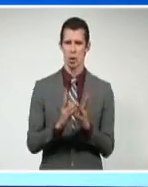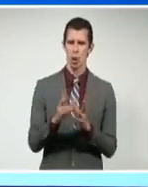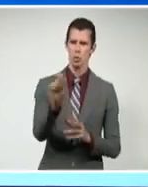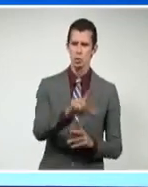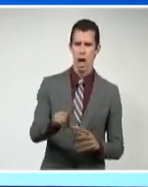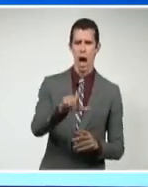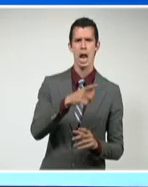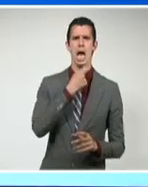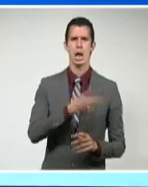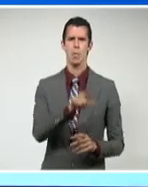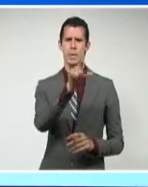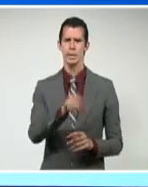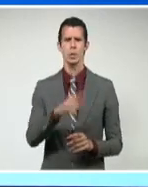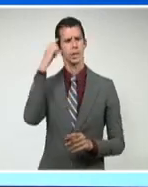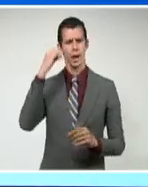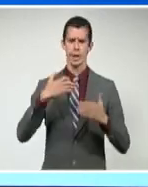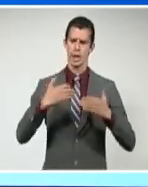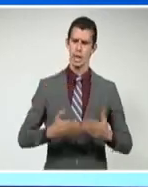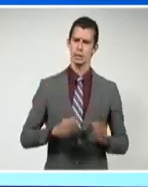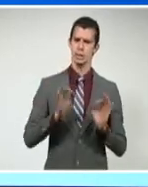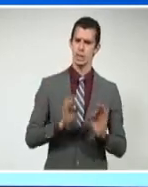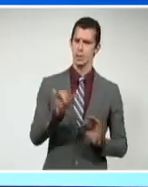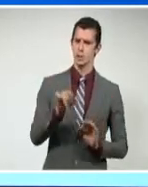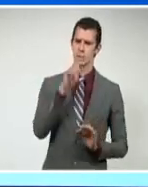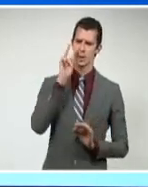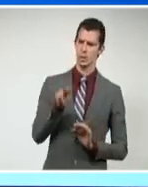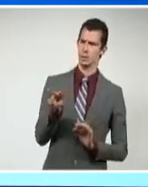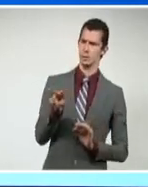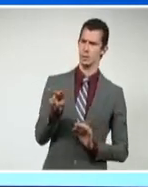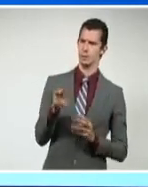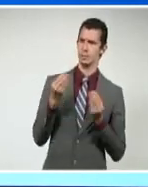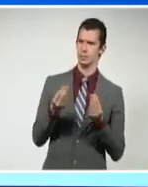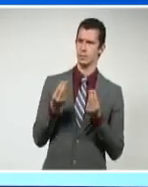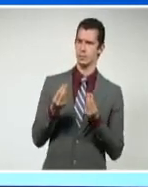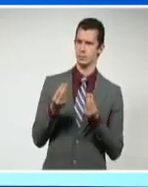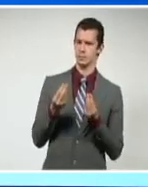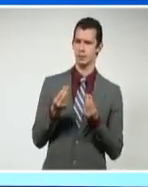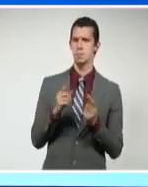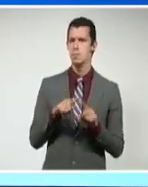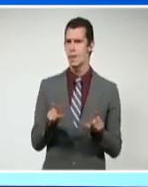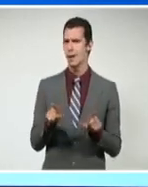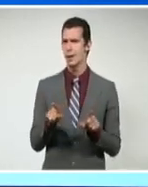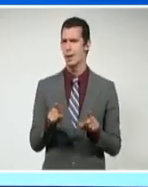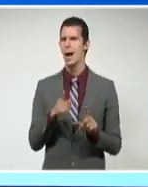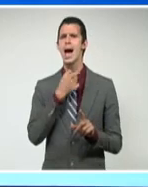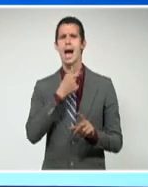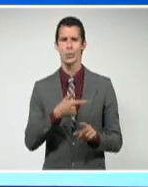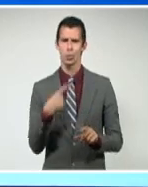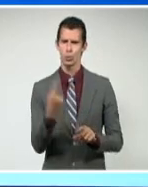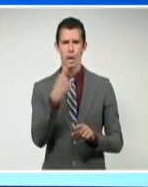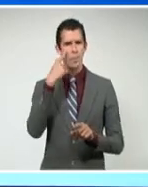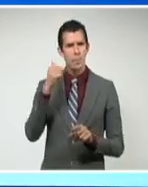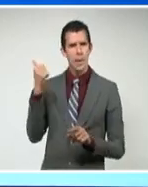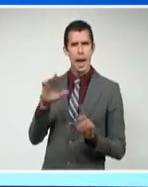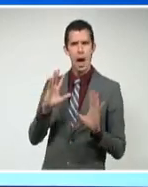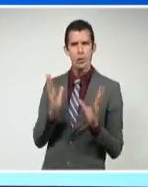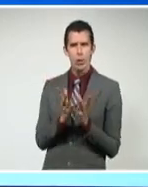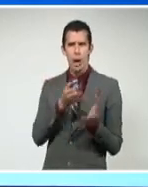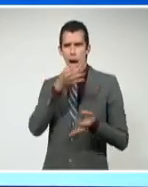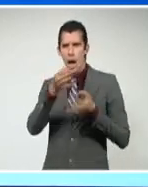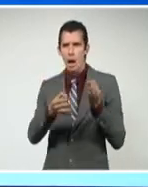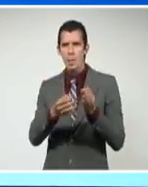tienen moral y que tienen valores de verdad. Yo no voy a repetir aquí ahora ideas que ya están más que demostradas y sembradas en